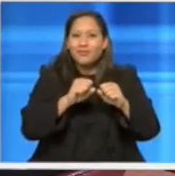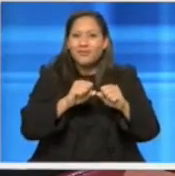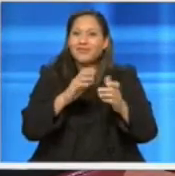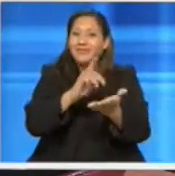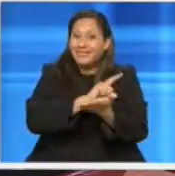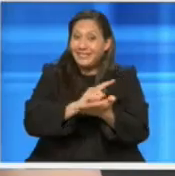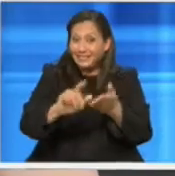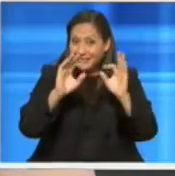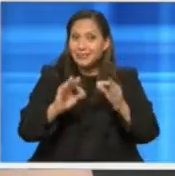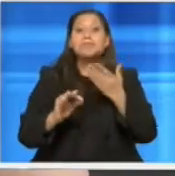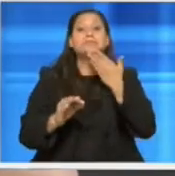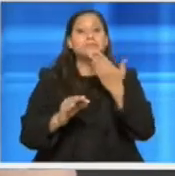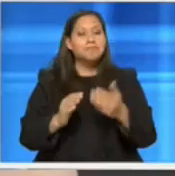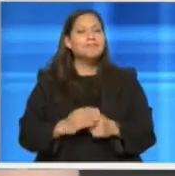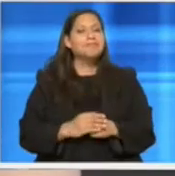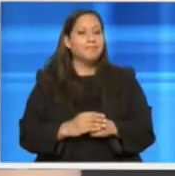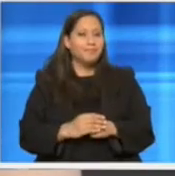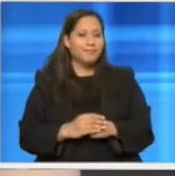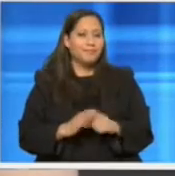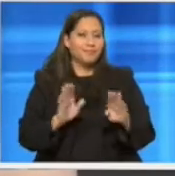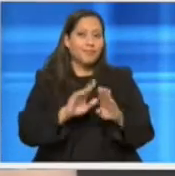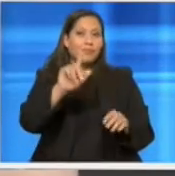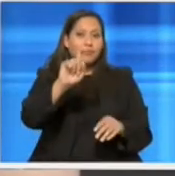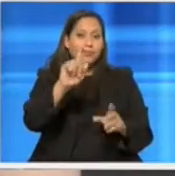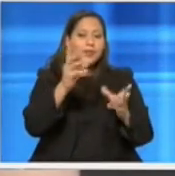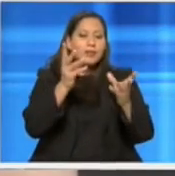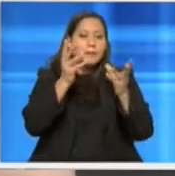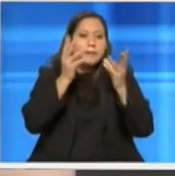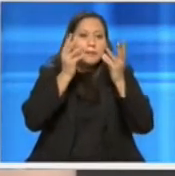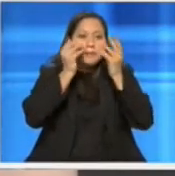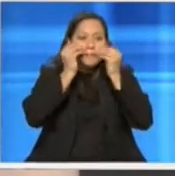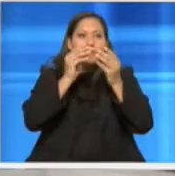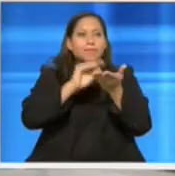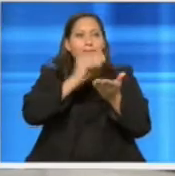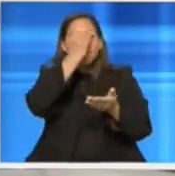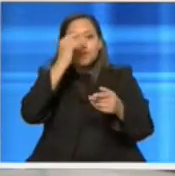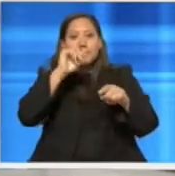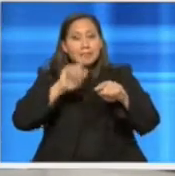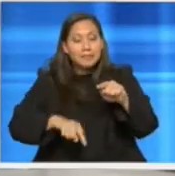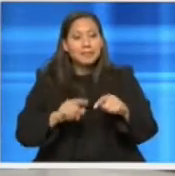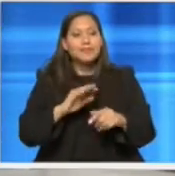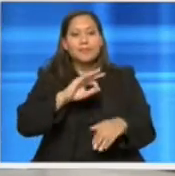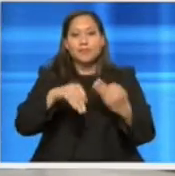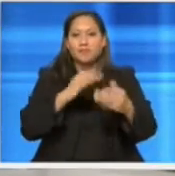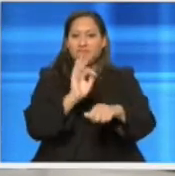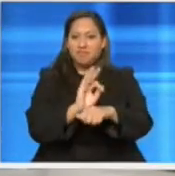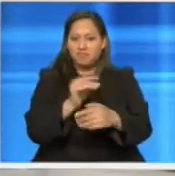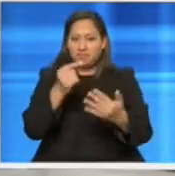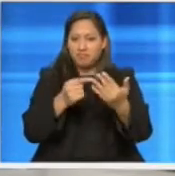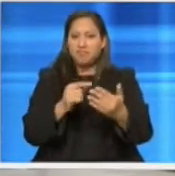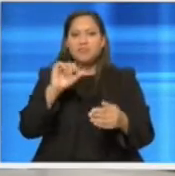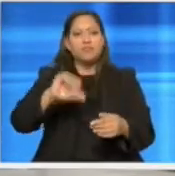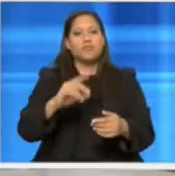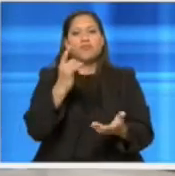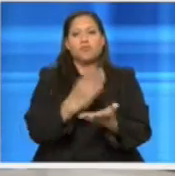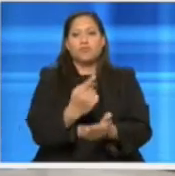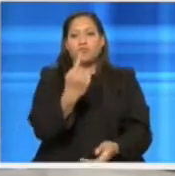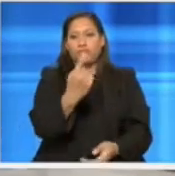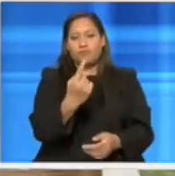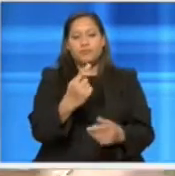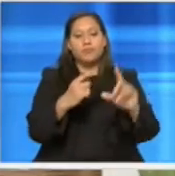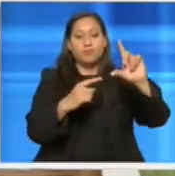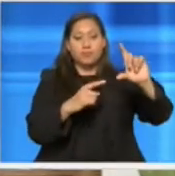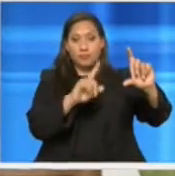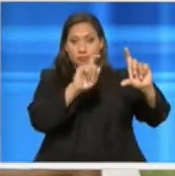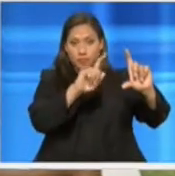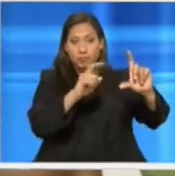perfectamente limpia y a la vez que te hidrata, te limpia, te desmaquilla, tienes todos los beneficios en un solo producto, tanto en el agua